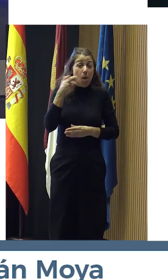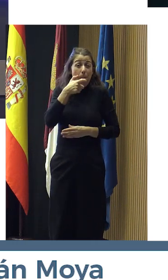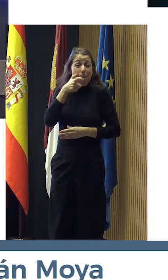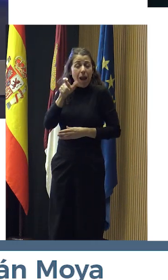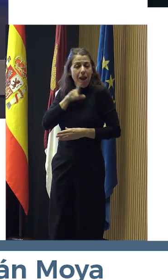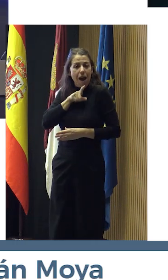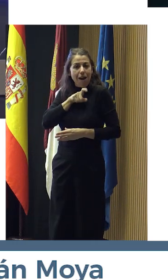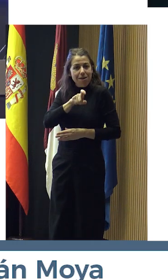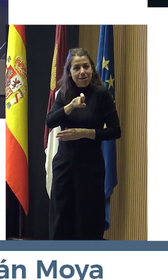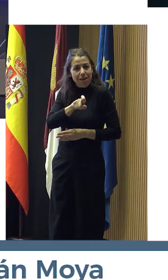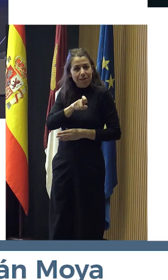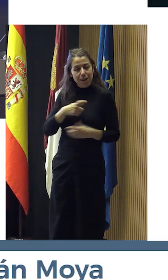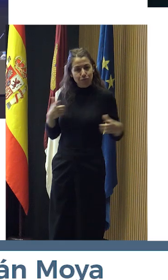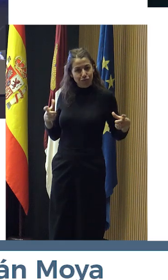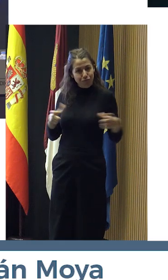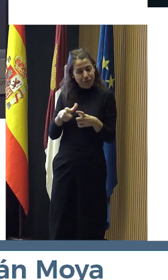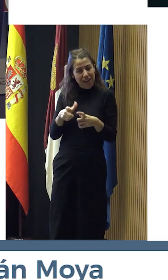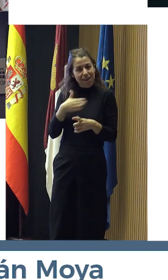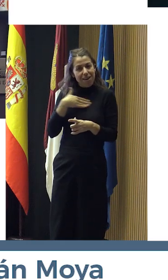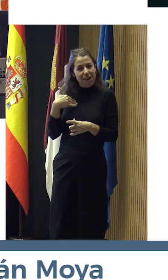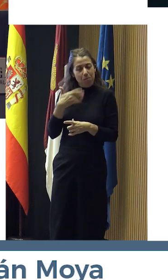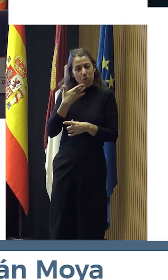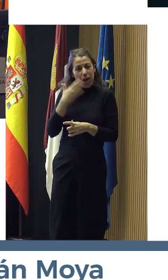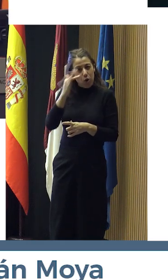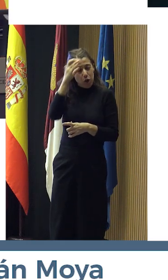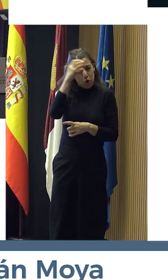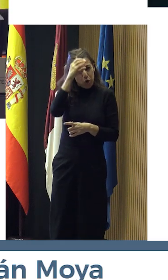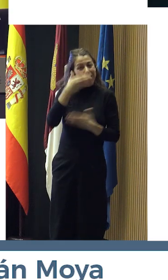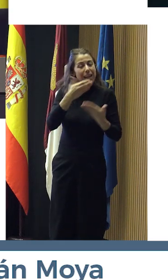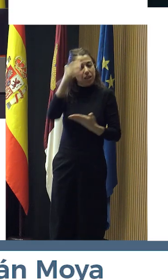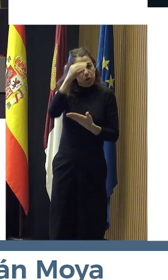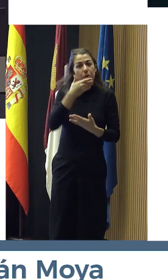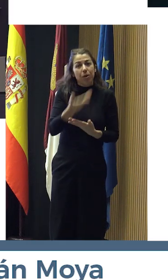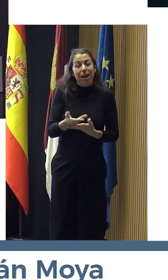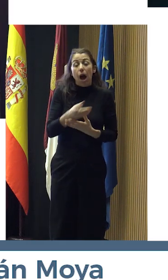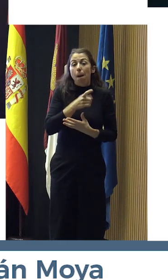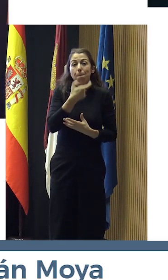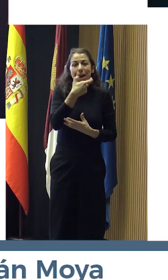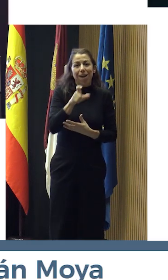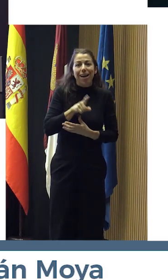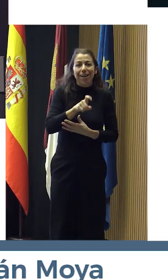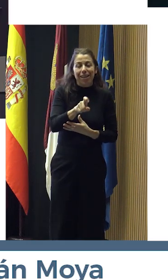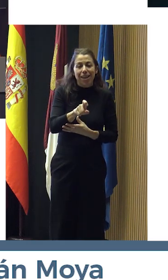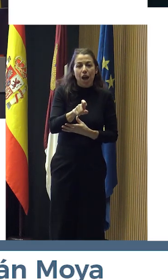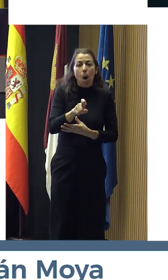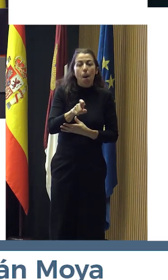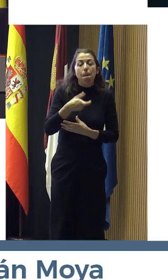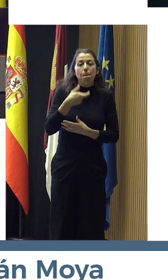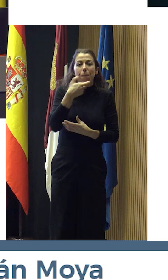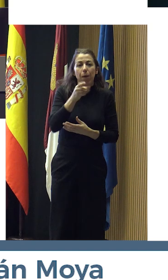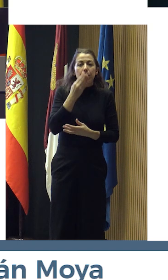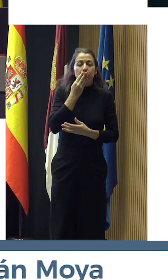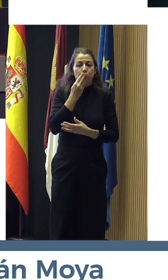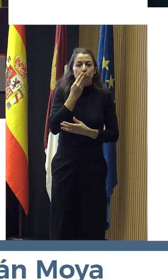cáncer mediante el conocimiento. No nos engañemos porque la palabra cáncer sigue siendo una palabra tabú. Y eso lo sabemos.